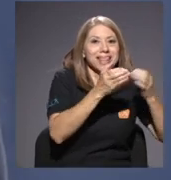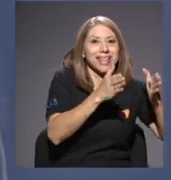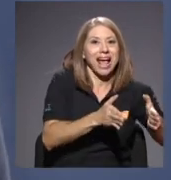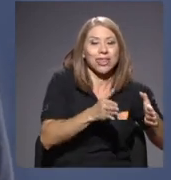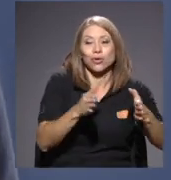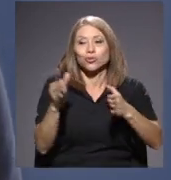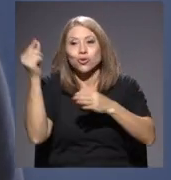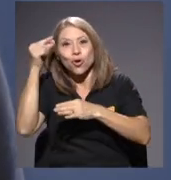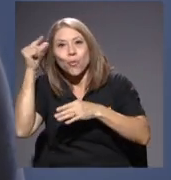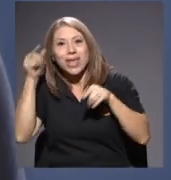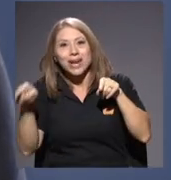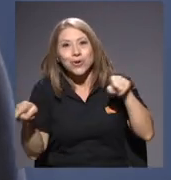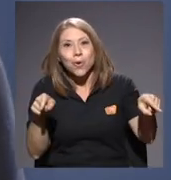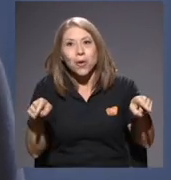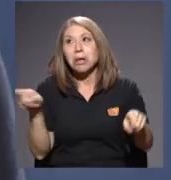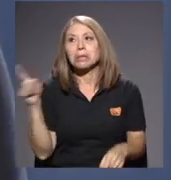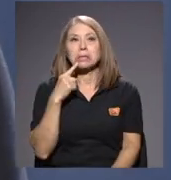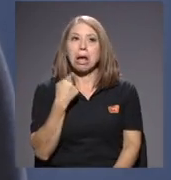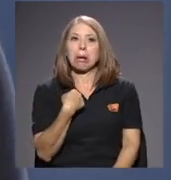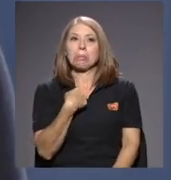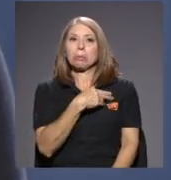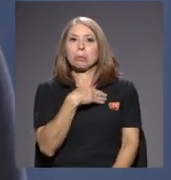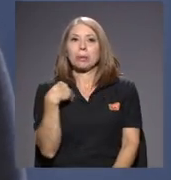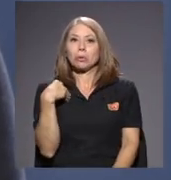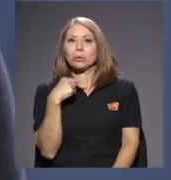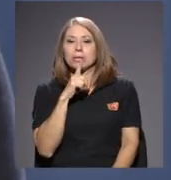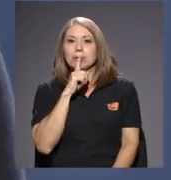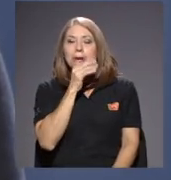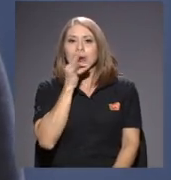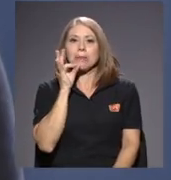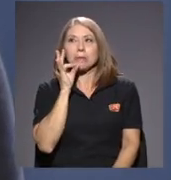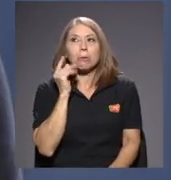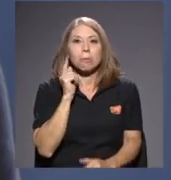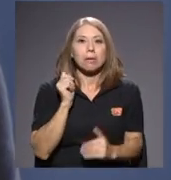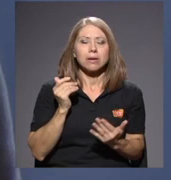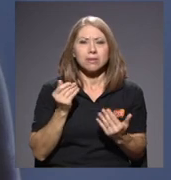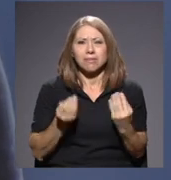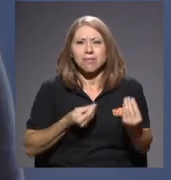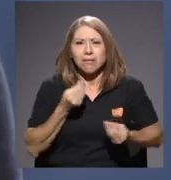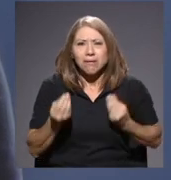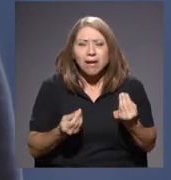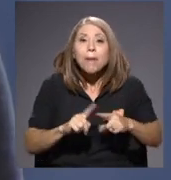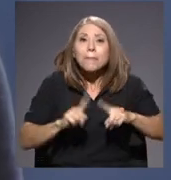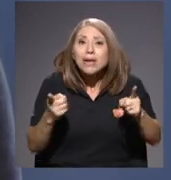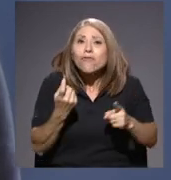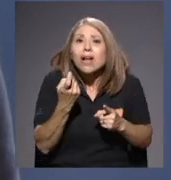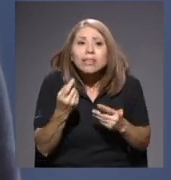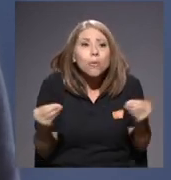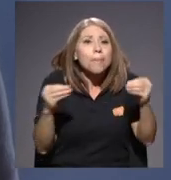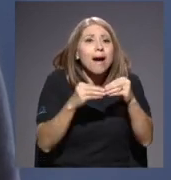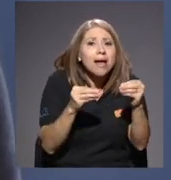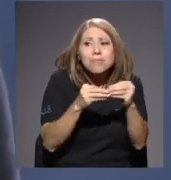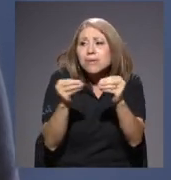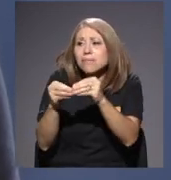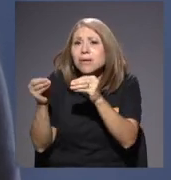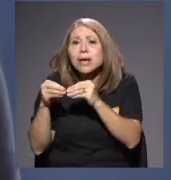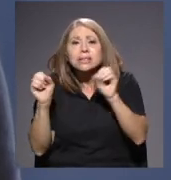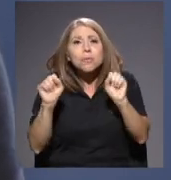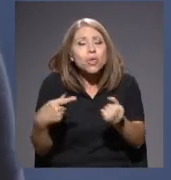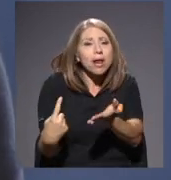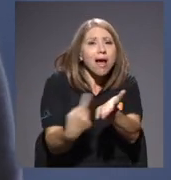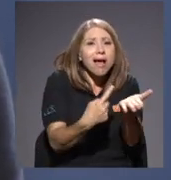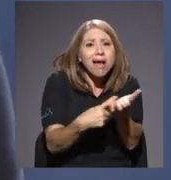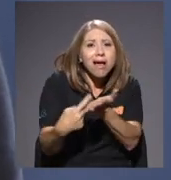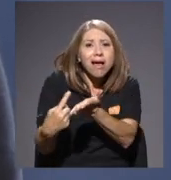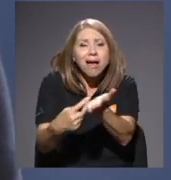estar calladito. Pero el punto es de que faltaron interlocutores que pudieran poner los puntos sobre las íes en los temas que defendía un